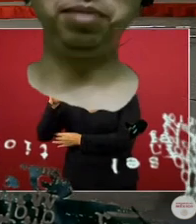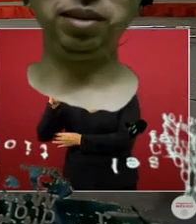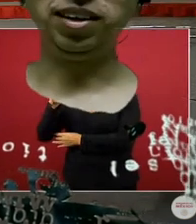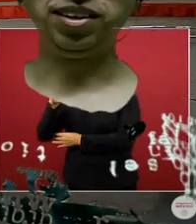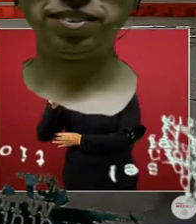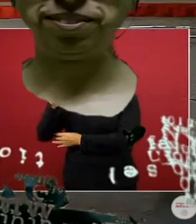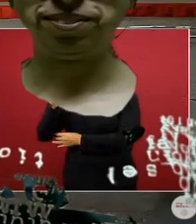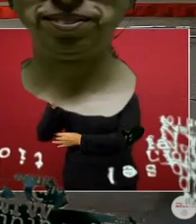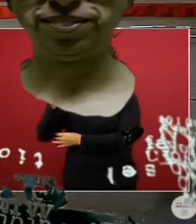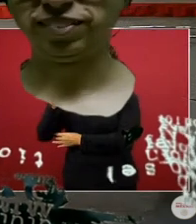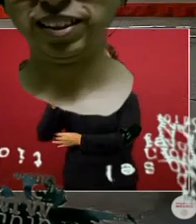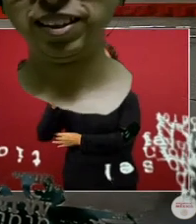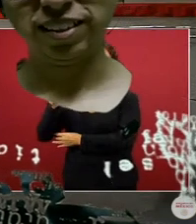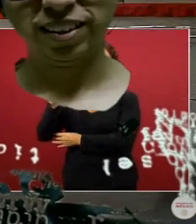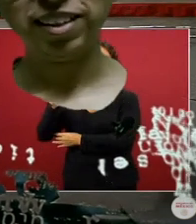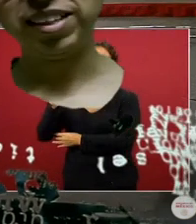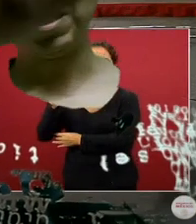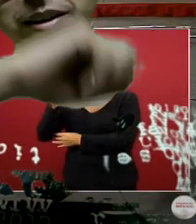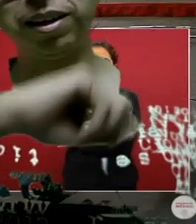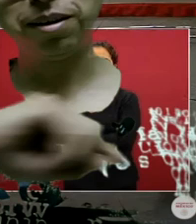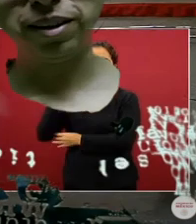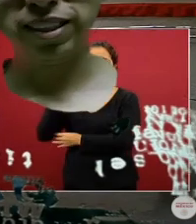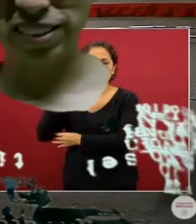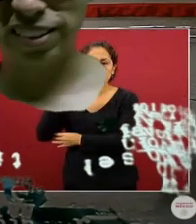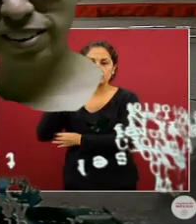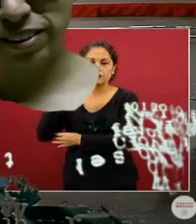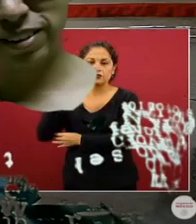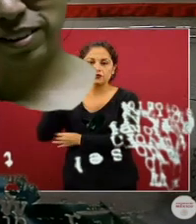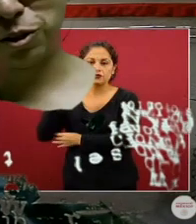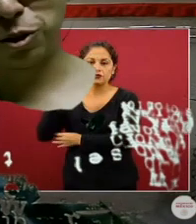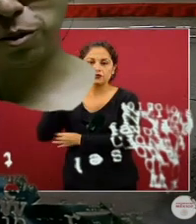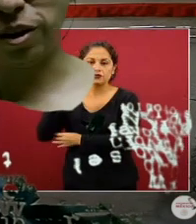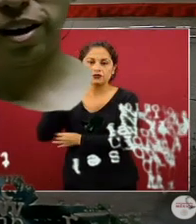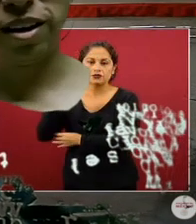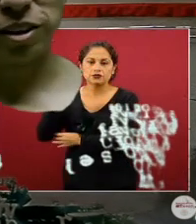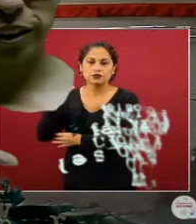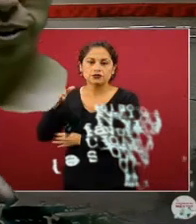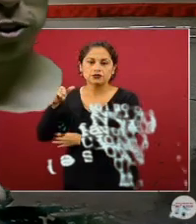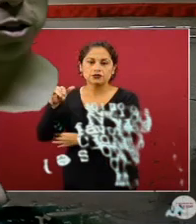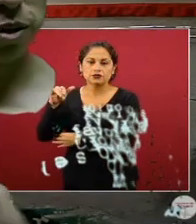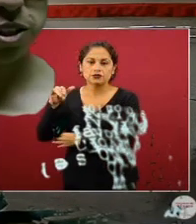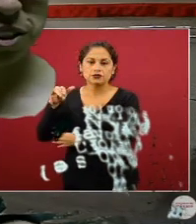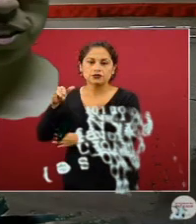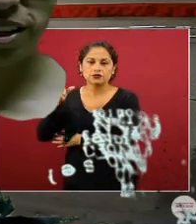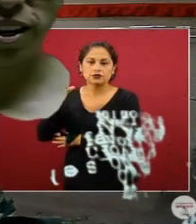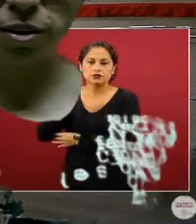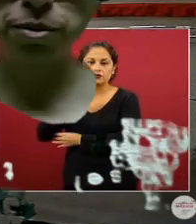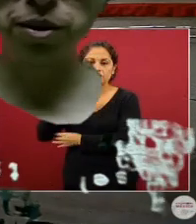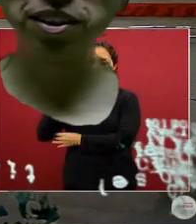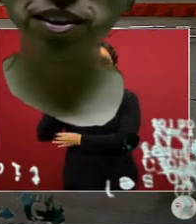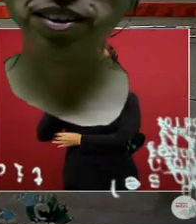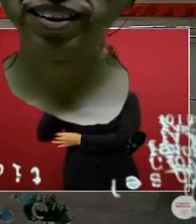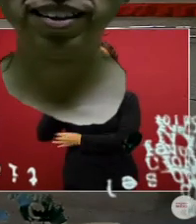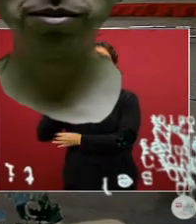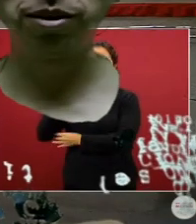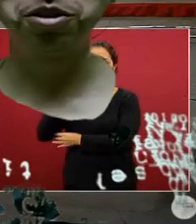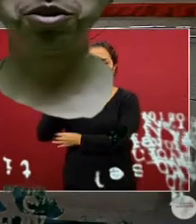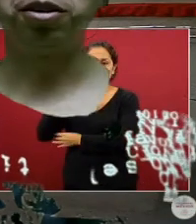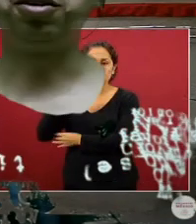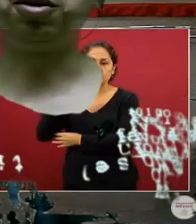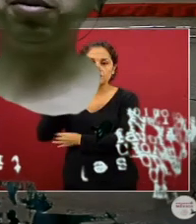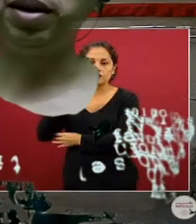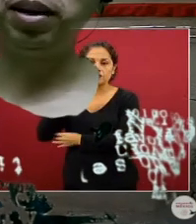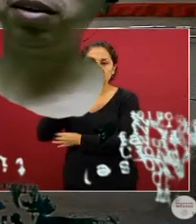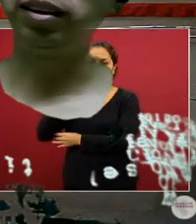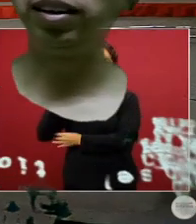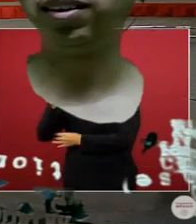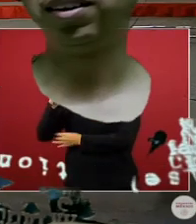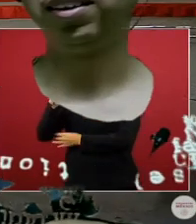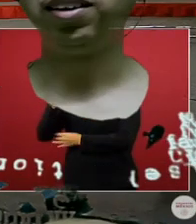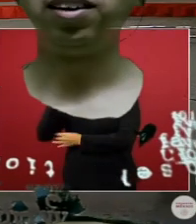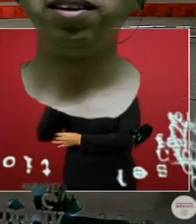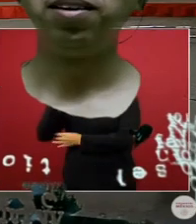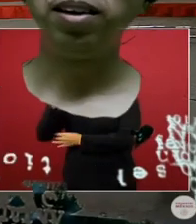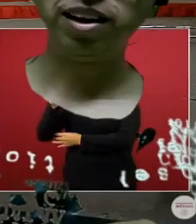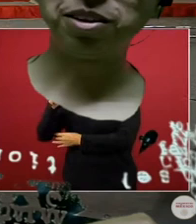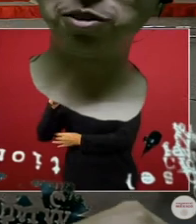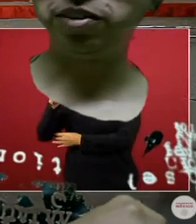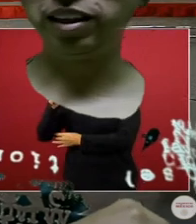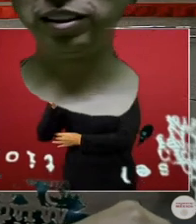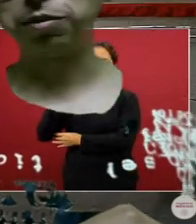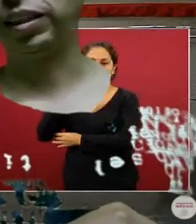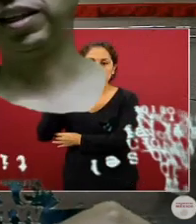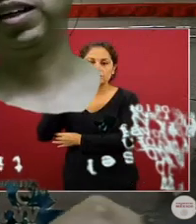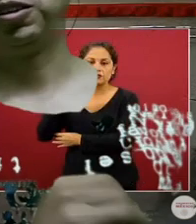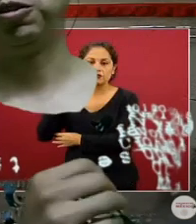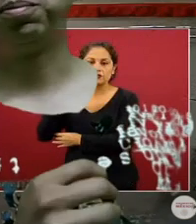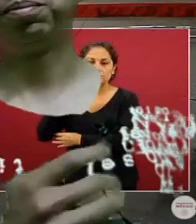Valdés de Milenio. Esa Blanca Valdés que estuvo en los casos sospechosos del COVID. Por eso no había ido en